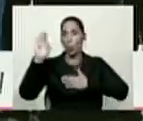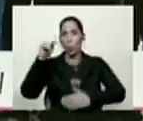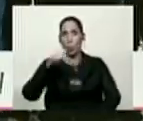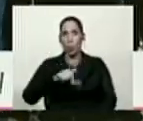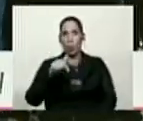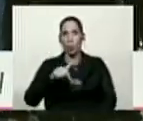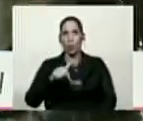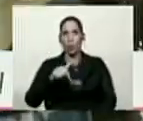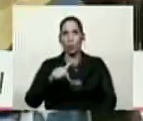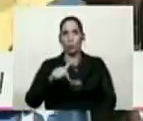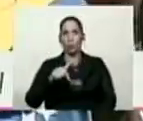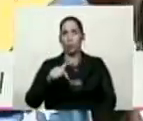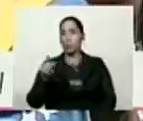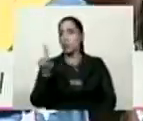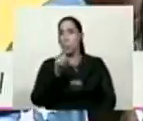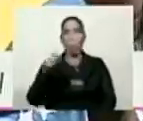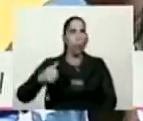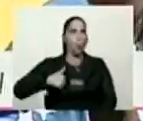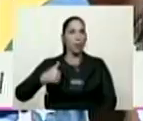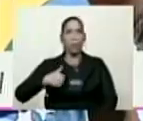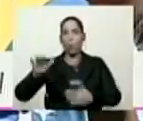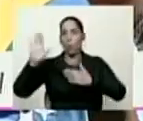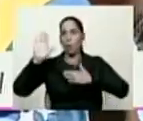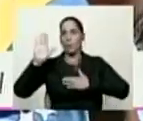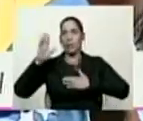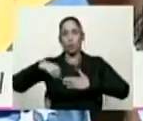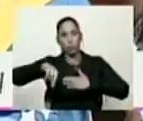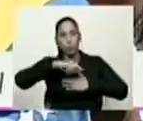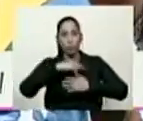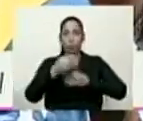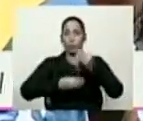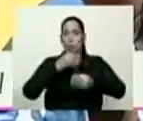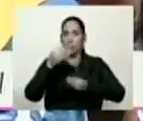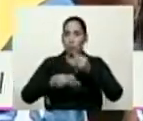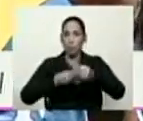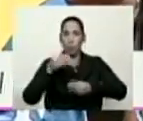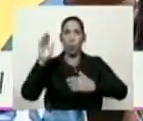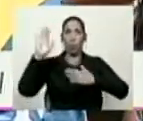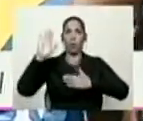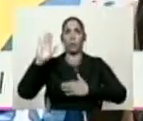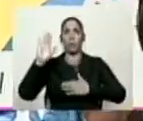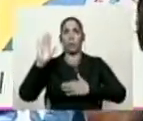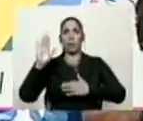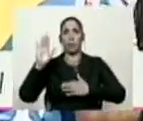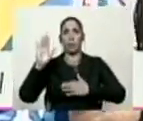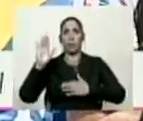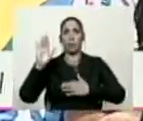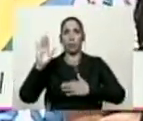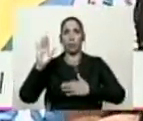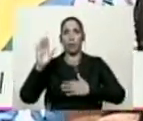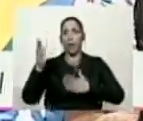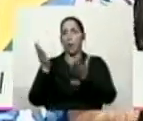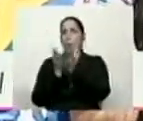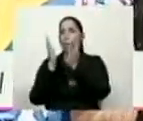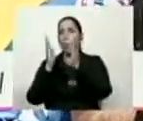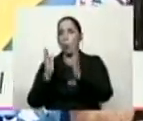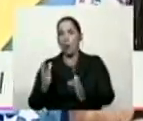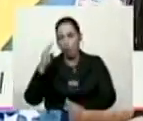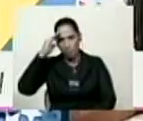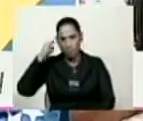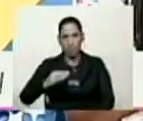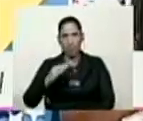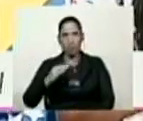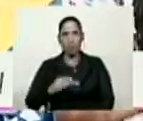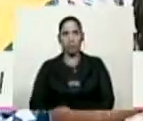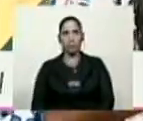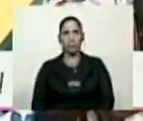no es cualquier juramento. Nosotros hicimos un juramento allá en la Academia Militar, de cadetes,